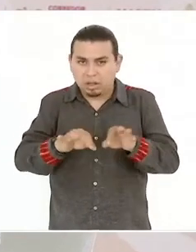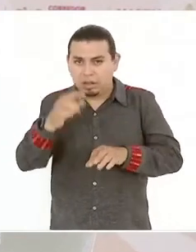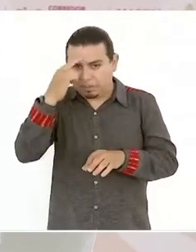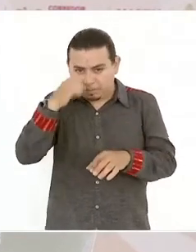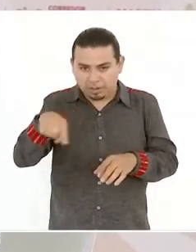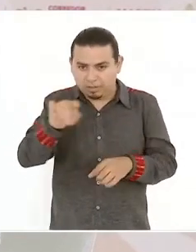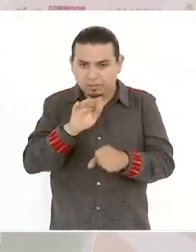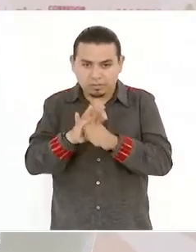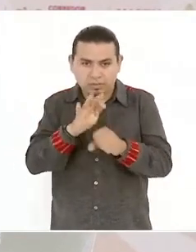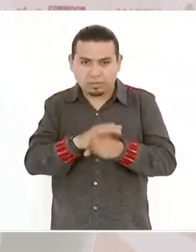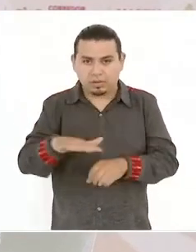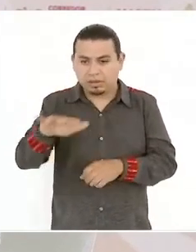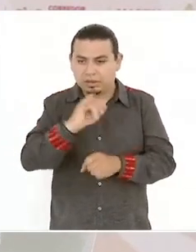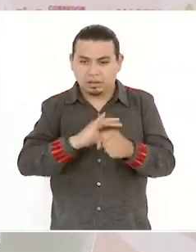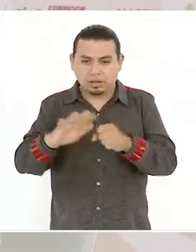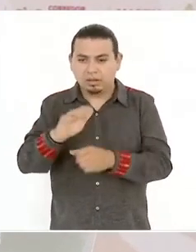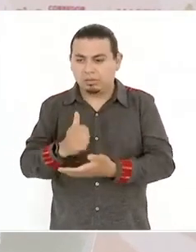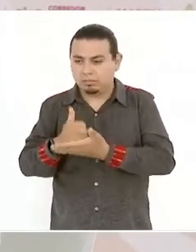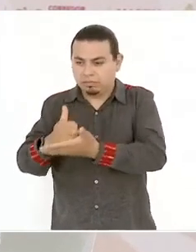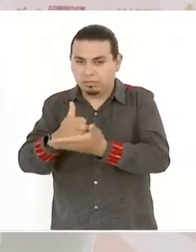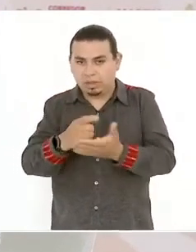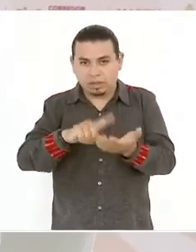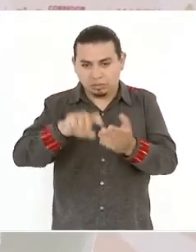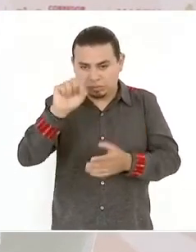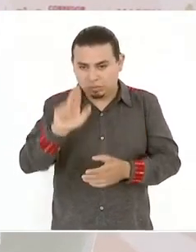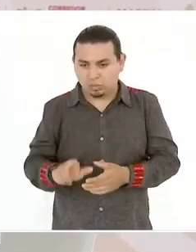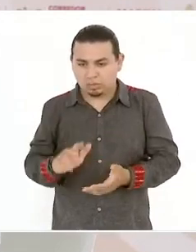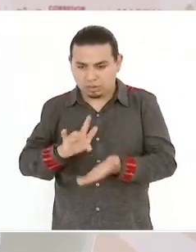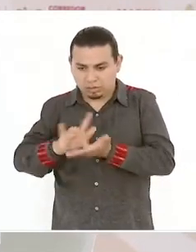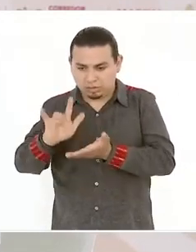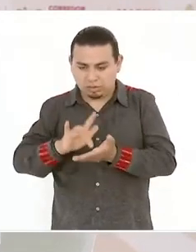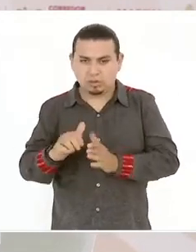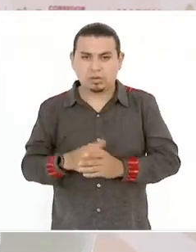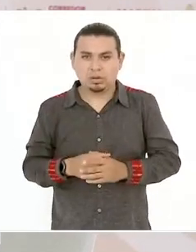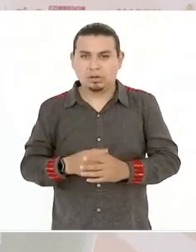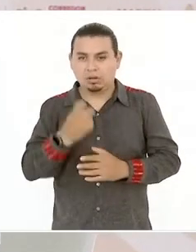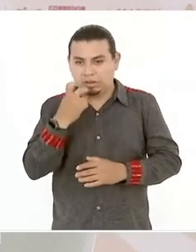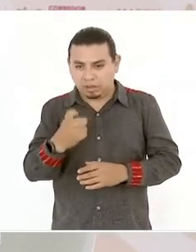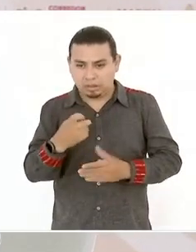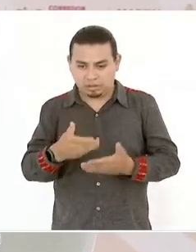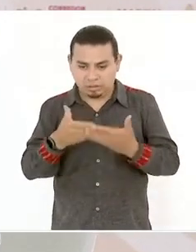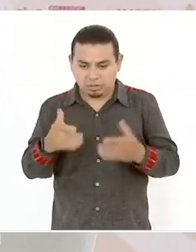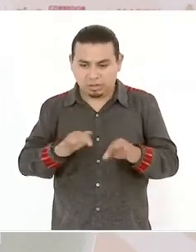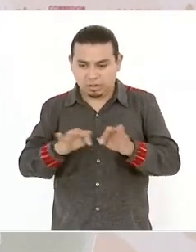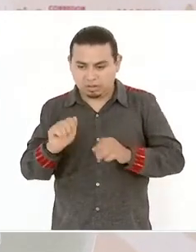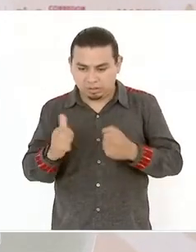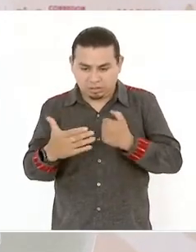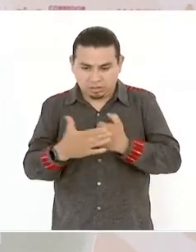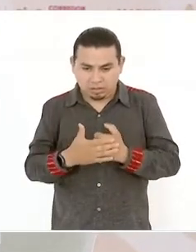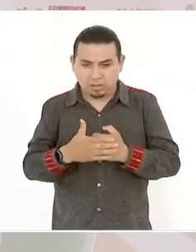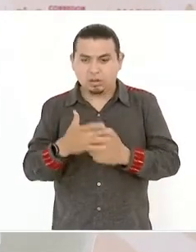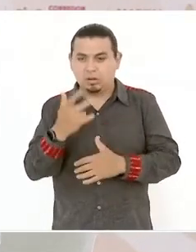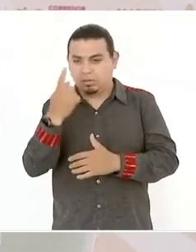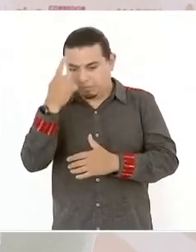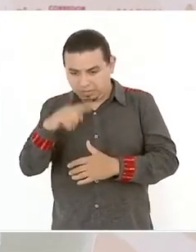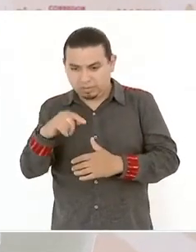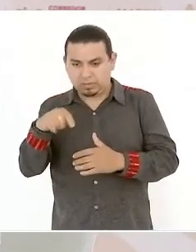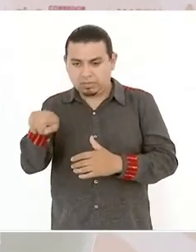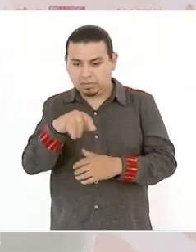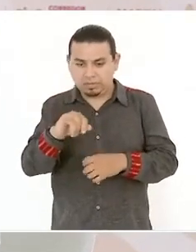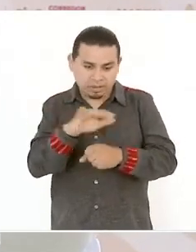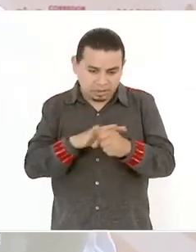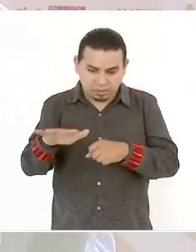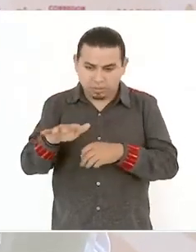el desarrollo de los istmeños y del sureste de México. En la actual administración, el proyecto para el desarrollo del Istmo